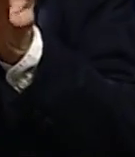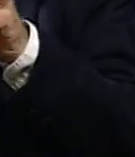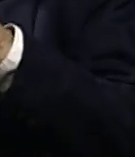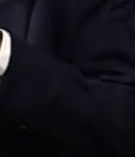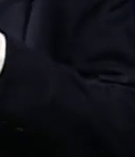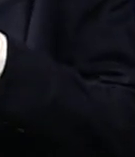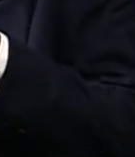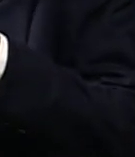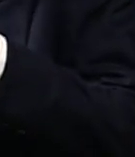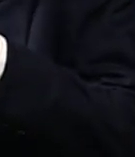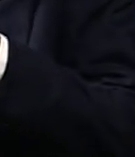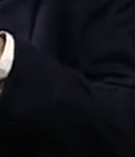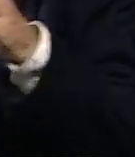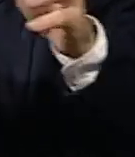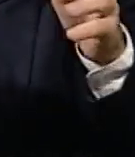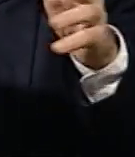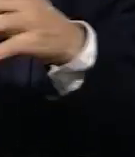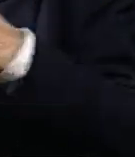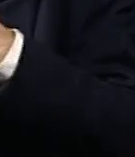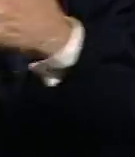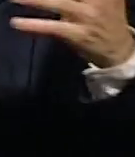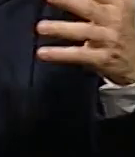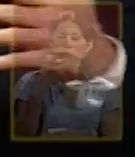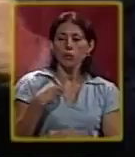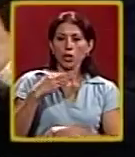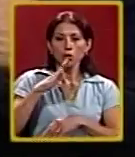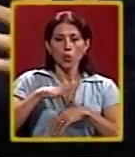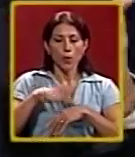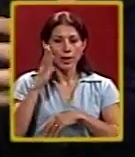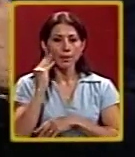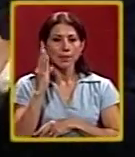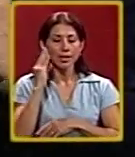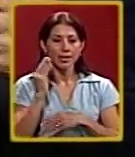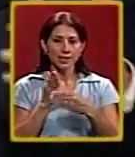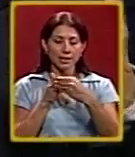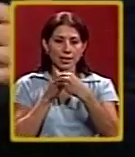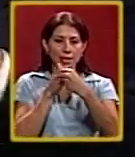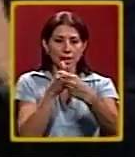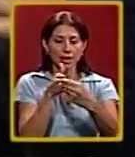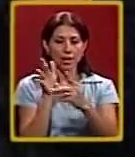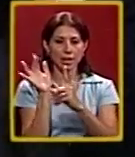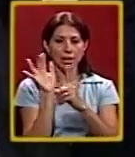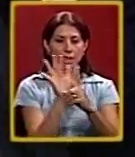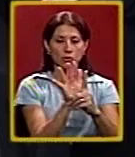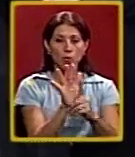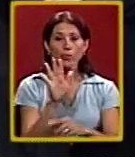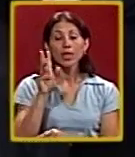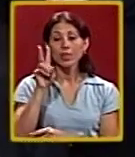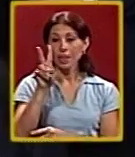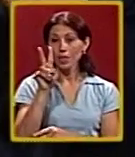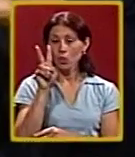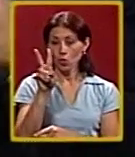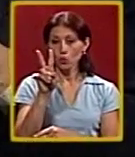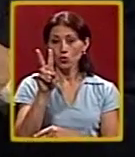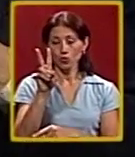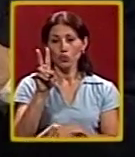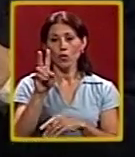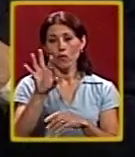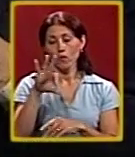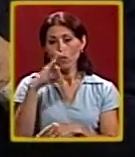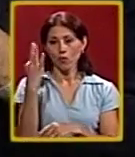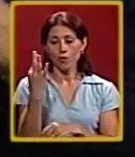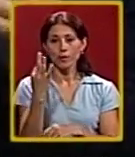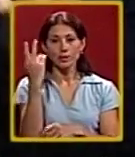experiencias de liderazgo, digamos, de 2 facetas de la política, tanto en el Congreso